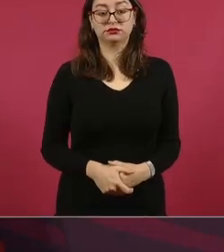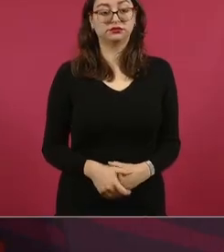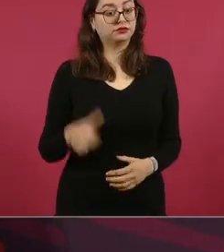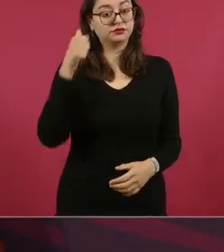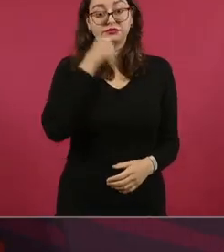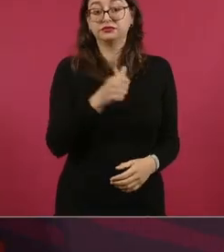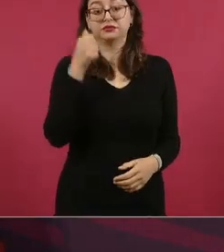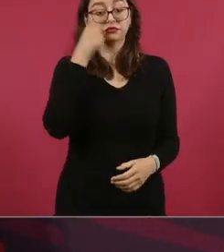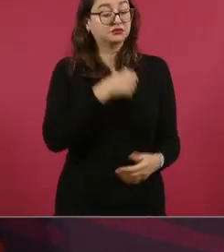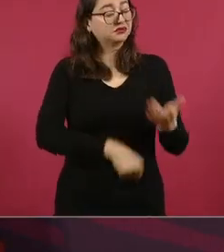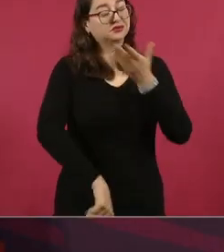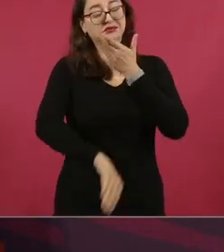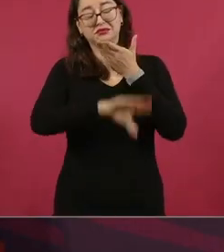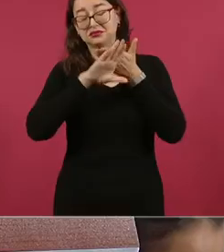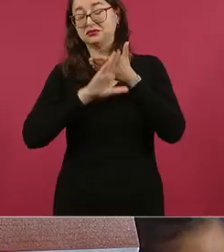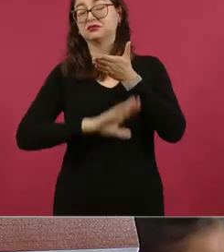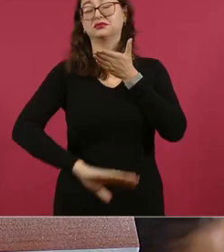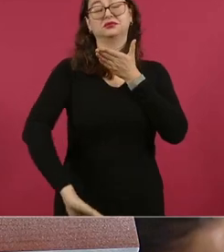Pero así están todos.